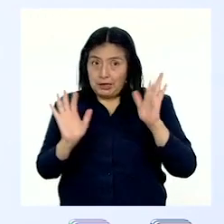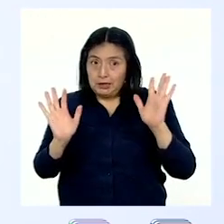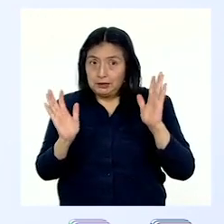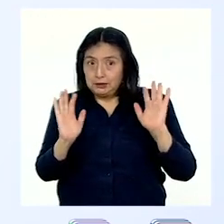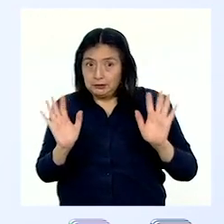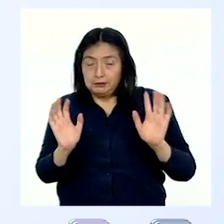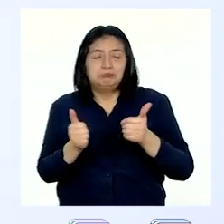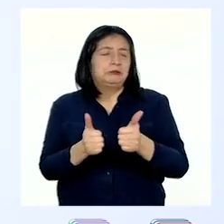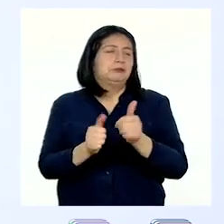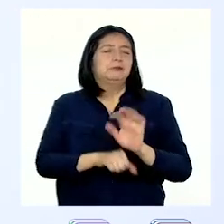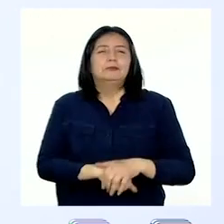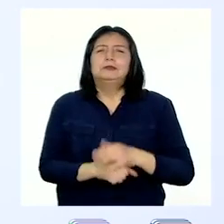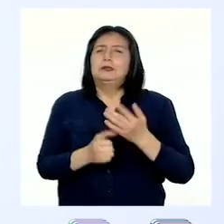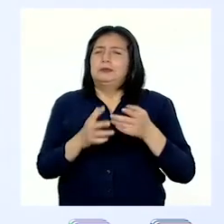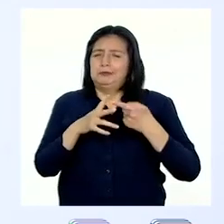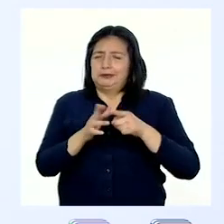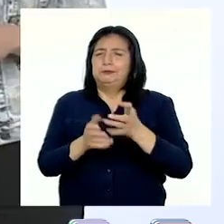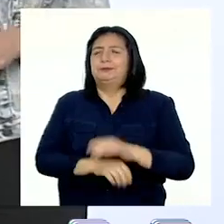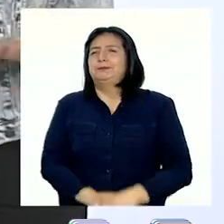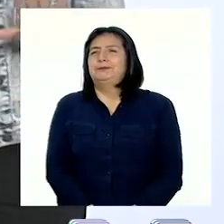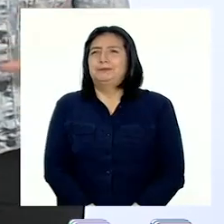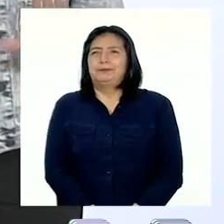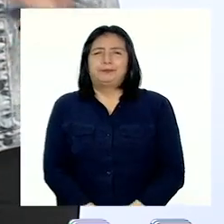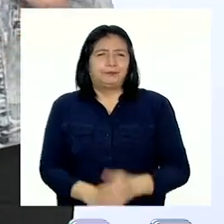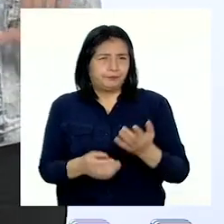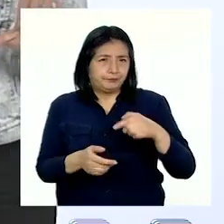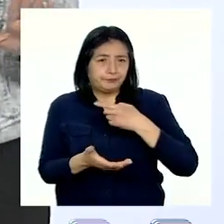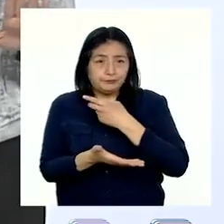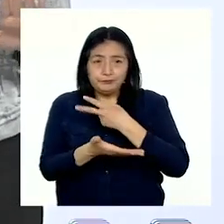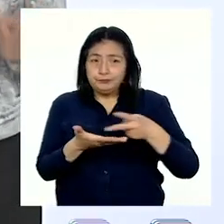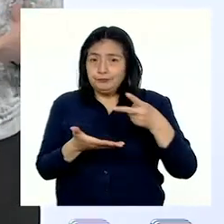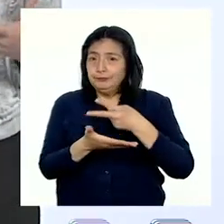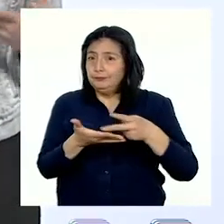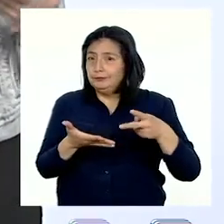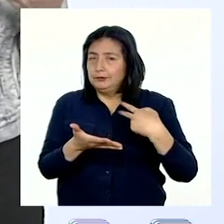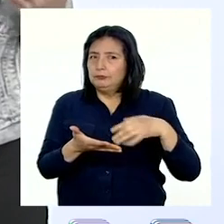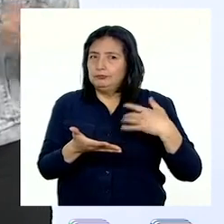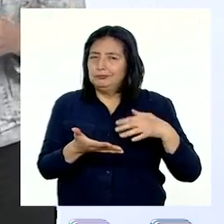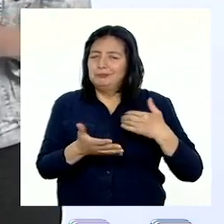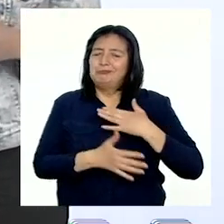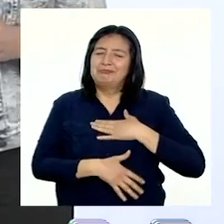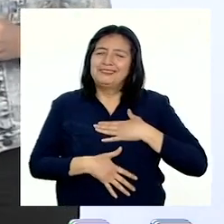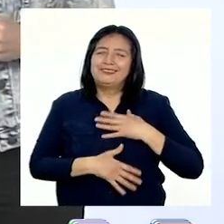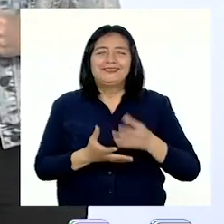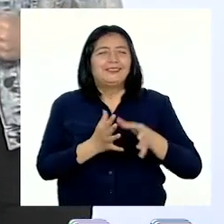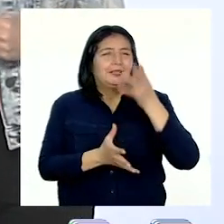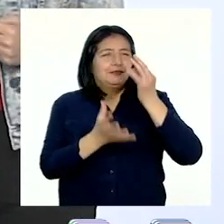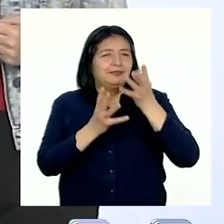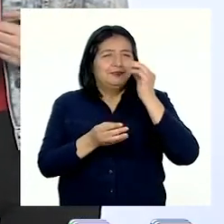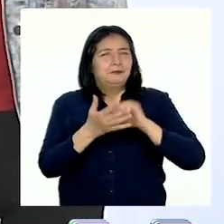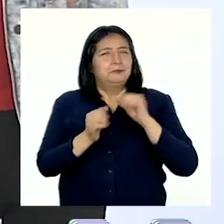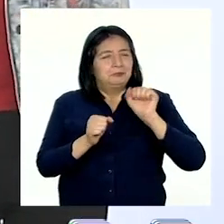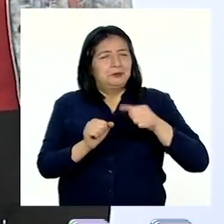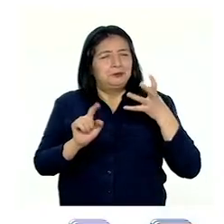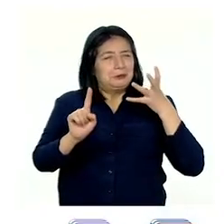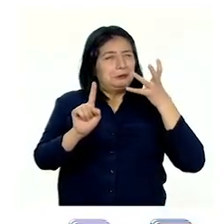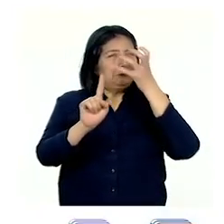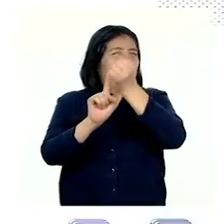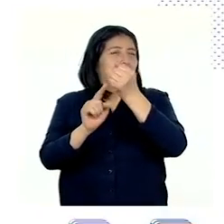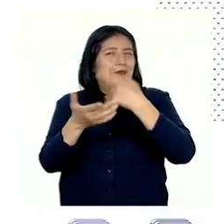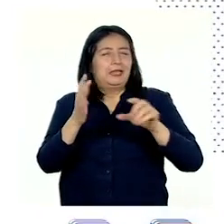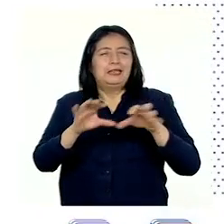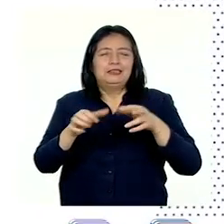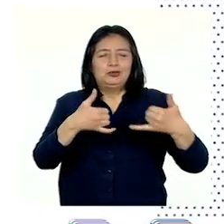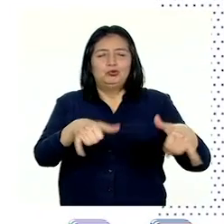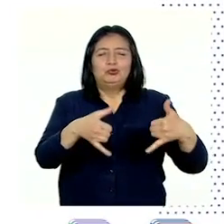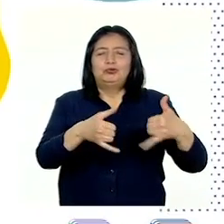tienen? ¡Genial! ¡Comencemos! Durante estas 2 semanas nos hemos divertido mucho aprendiendo para lograr nuestro reto de elaborar